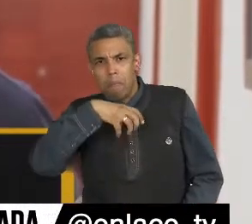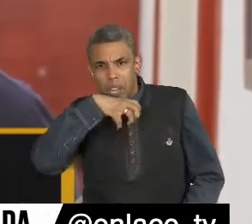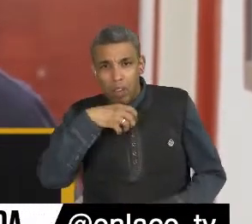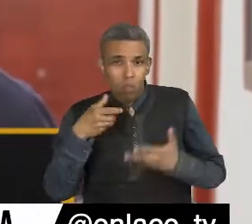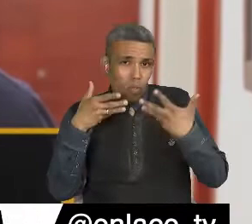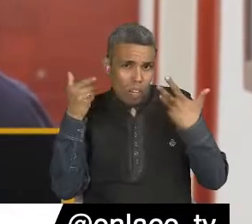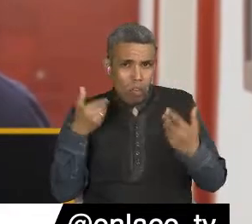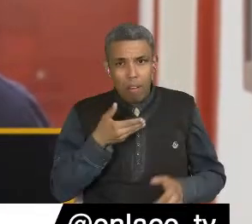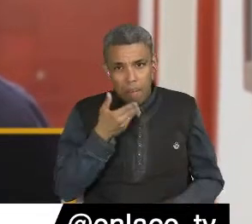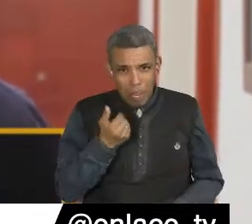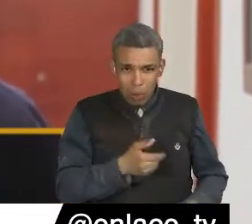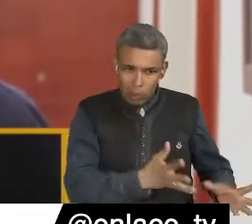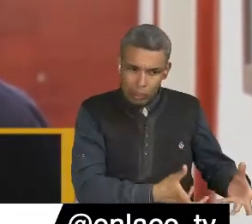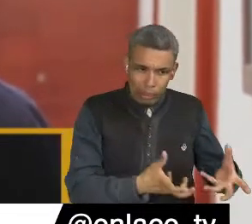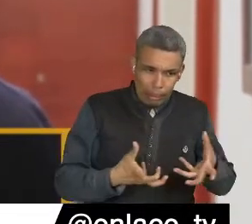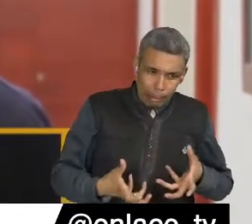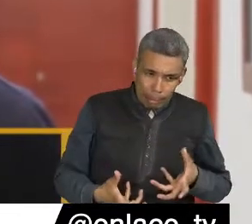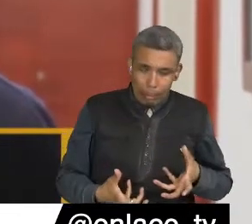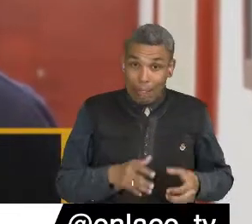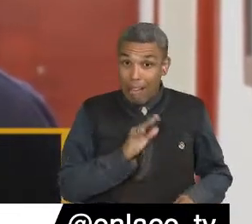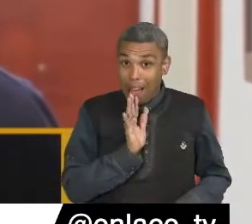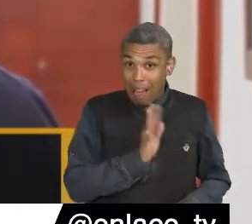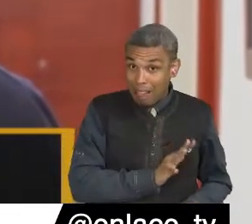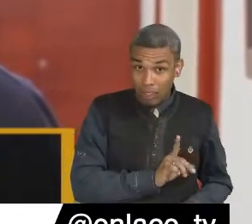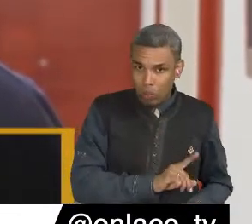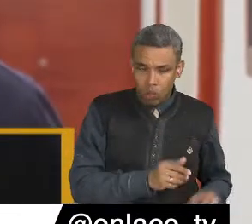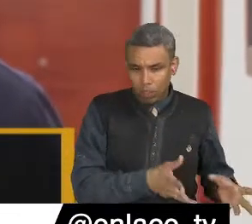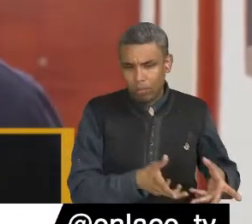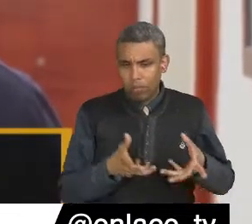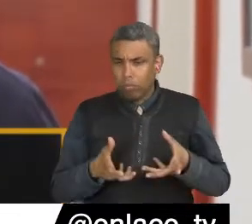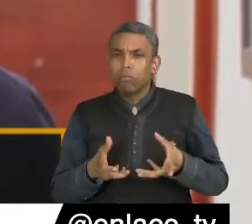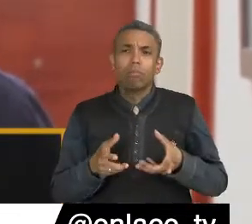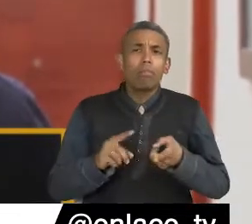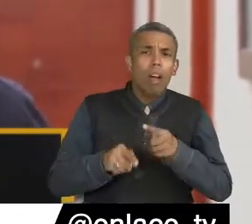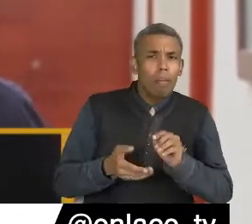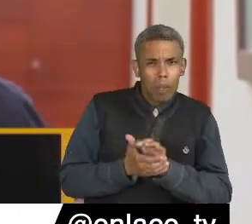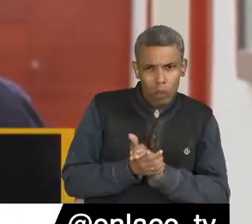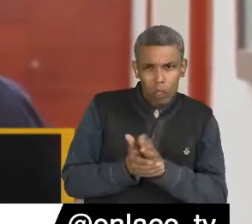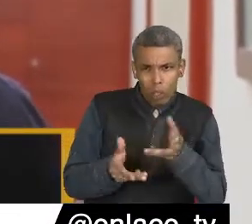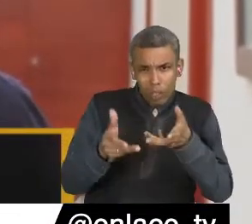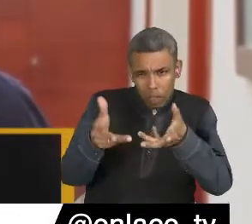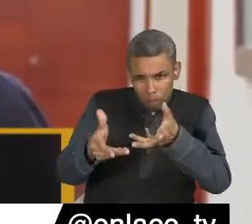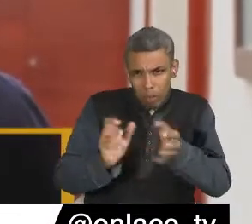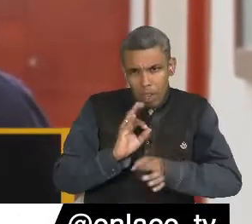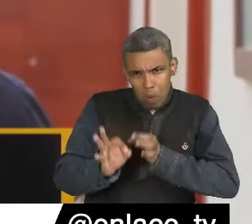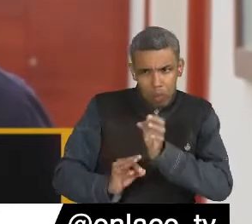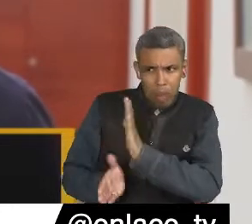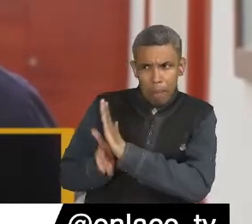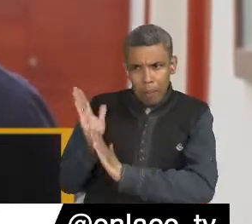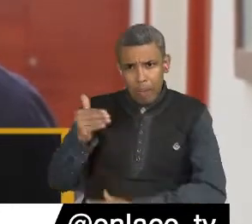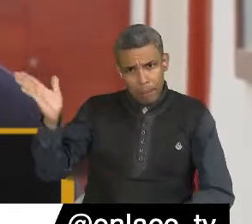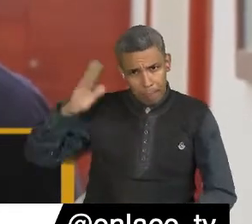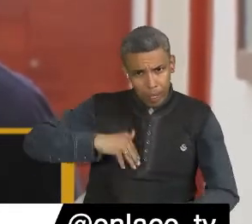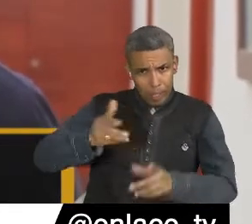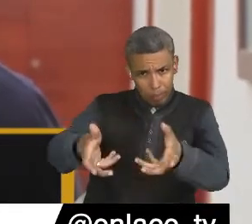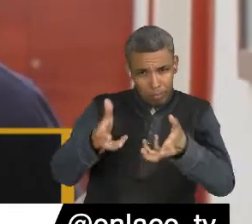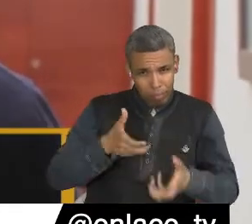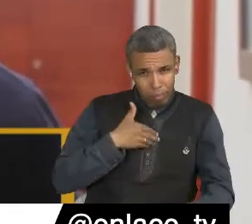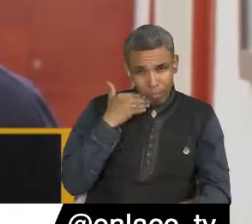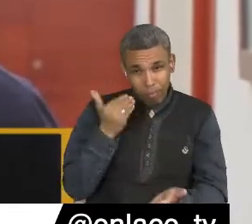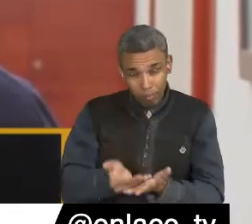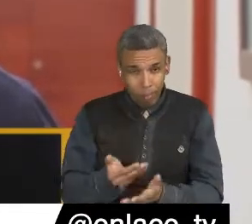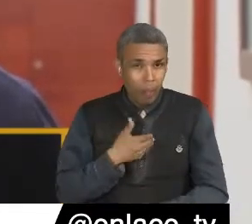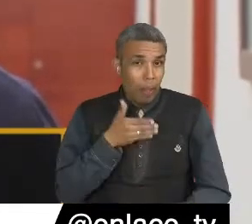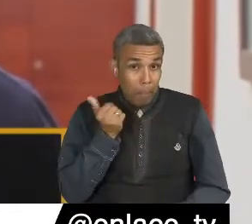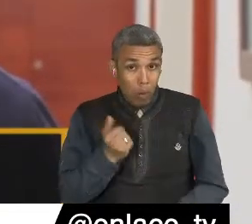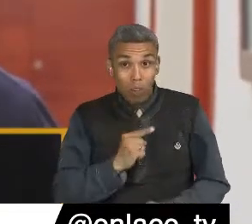conocido. Y obviamente siempre es importante recomendar la vivienda a un familiar o a una persona de